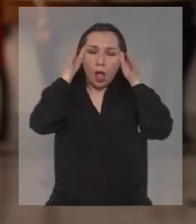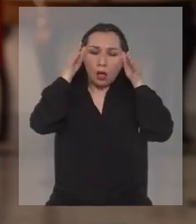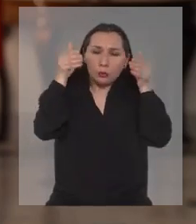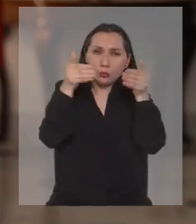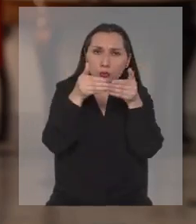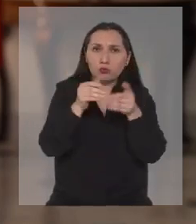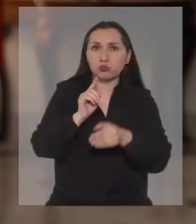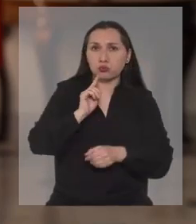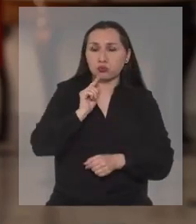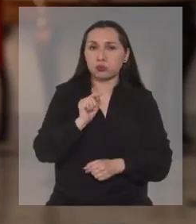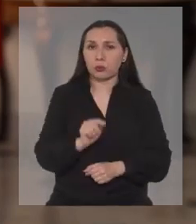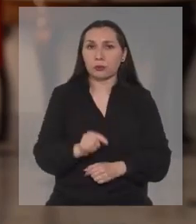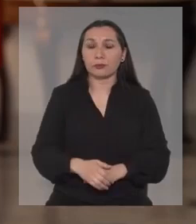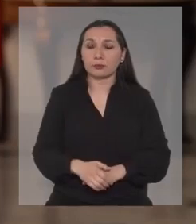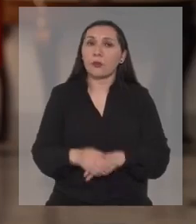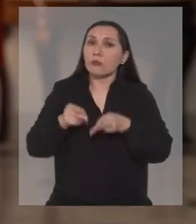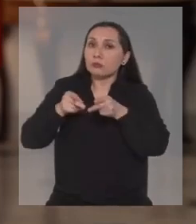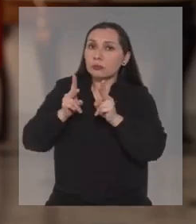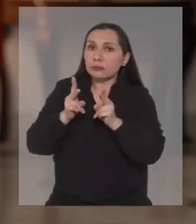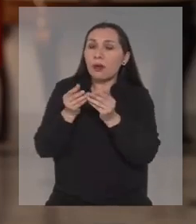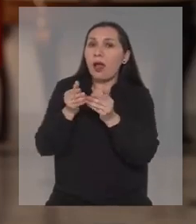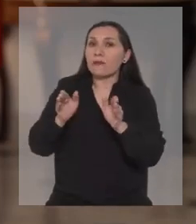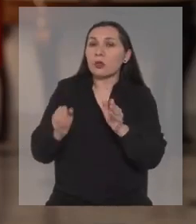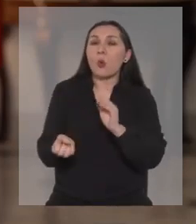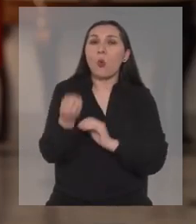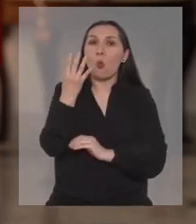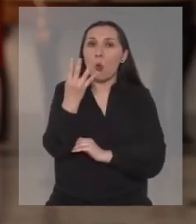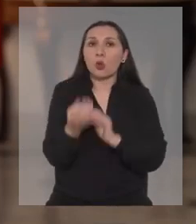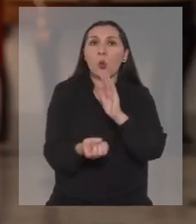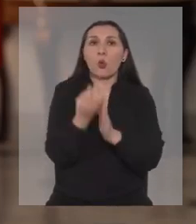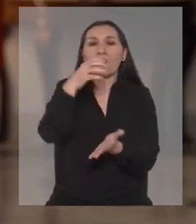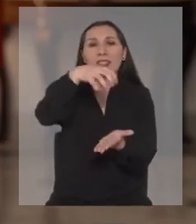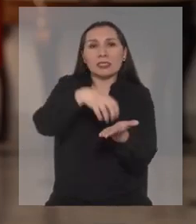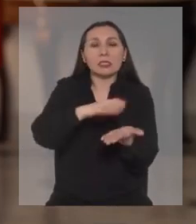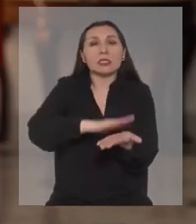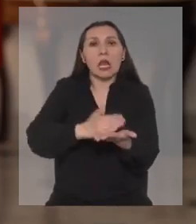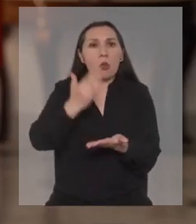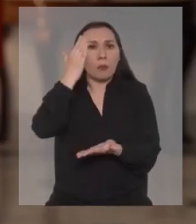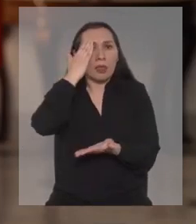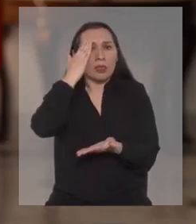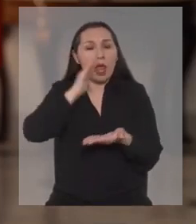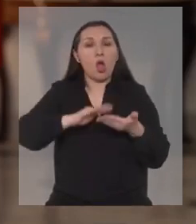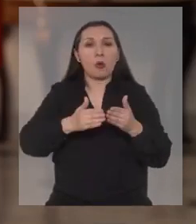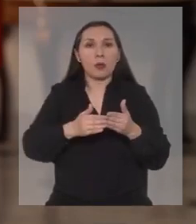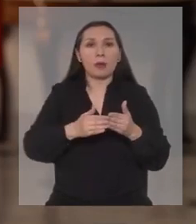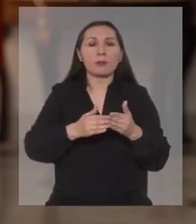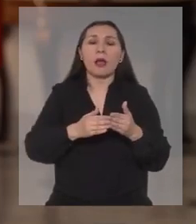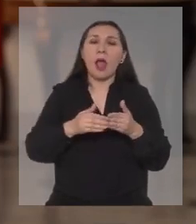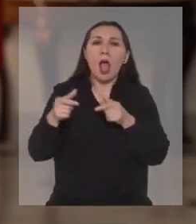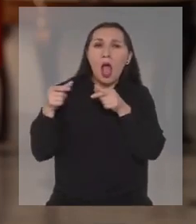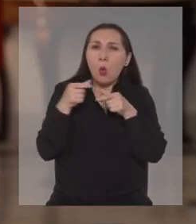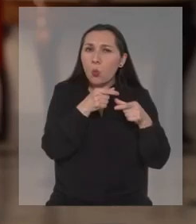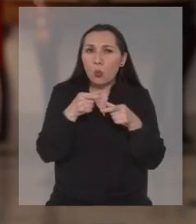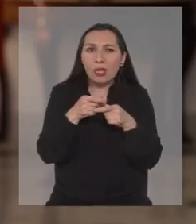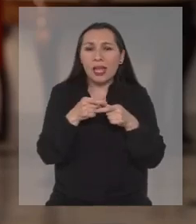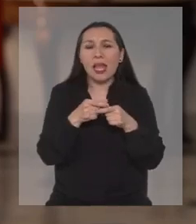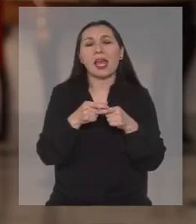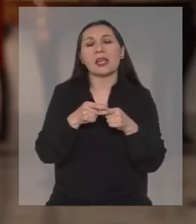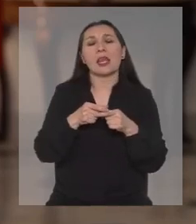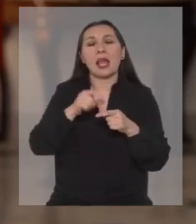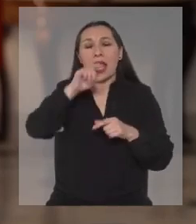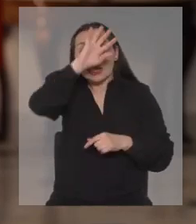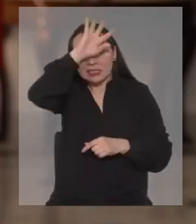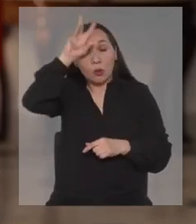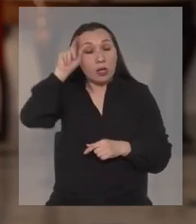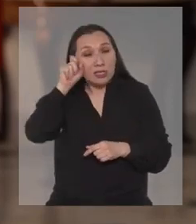del espectro autista habilitaremos cuatro nuevos centros de Salud Mental comunitarios en cauquenes en chiguayante